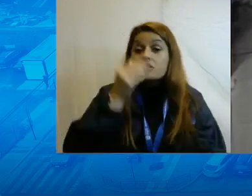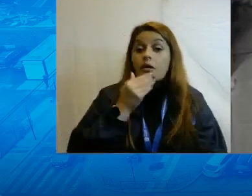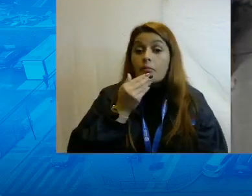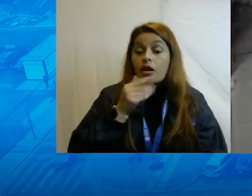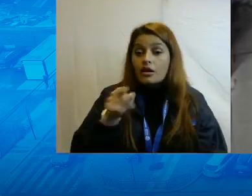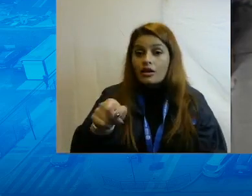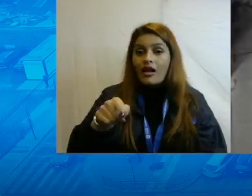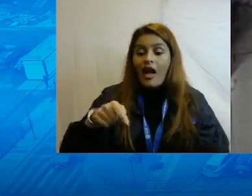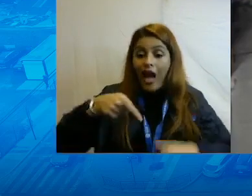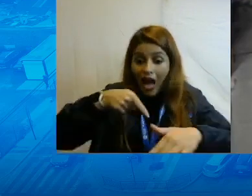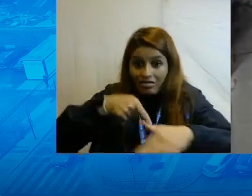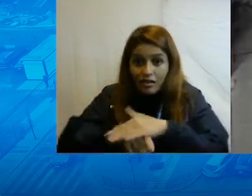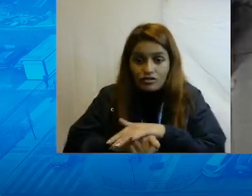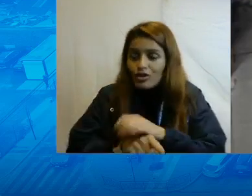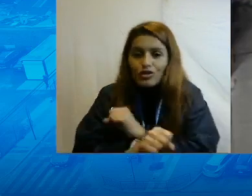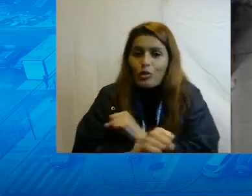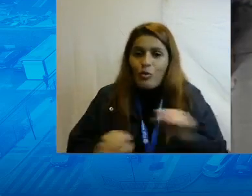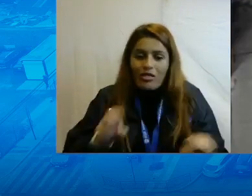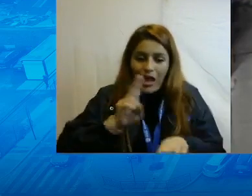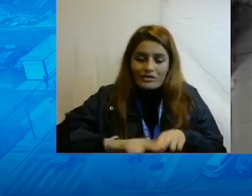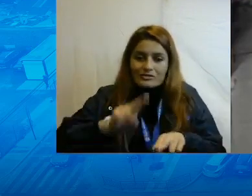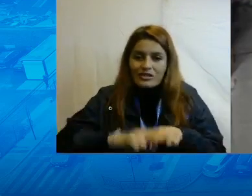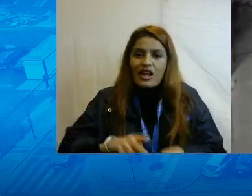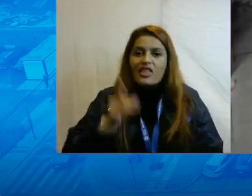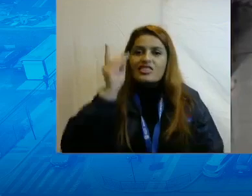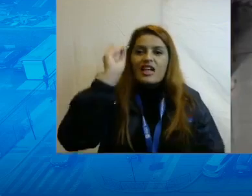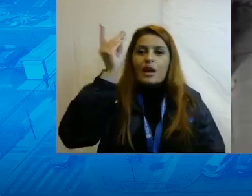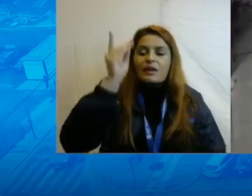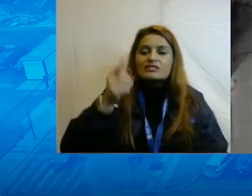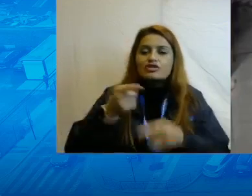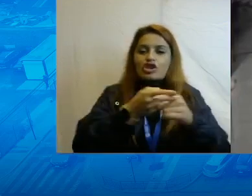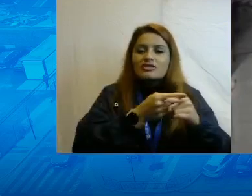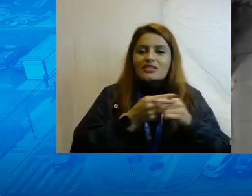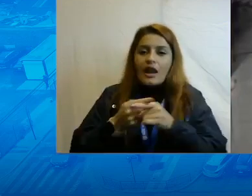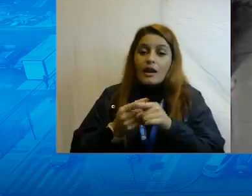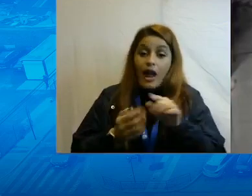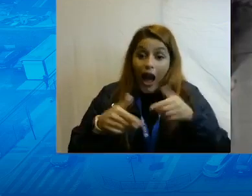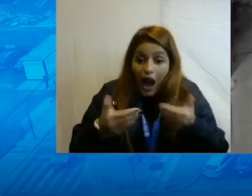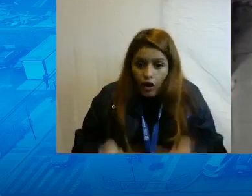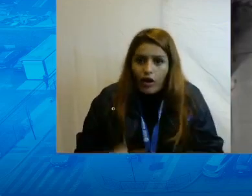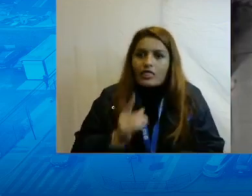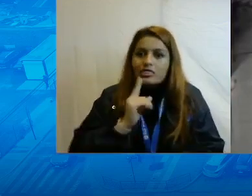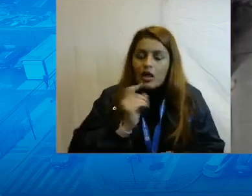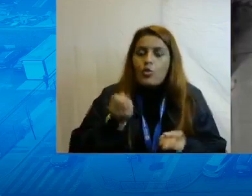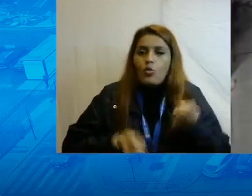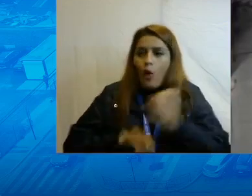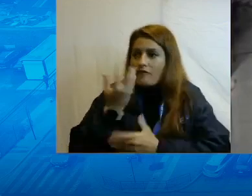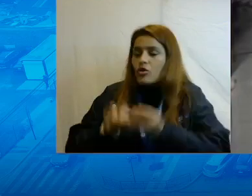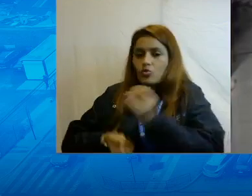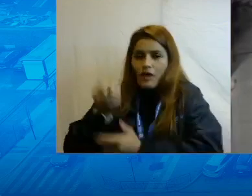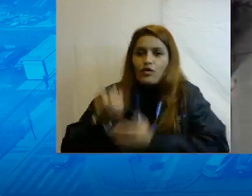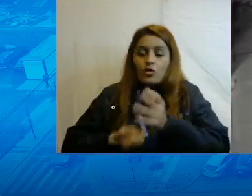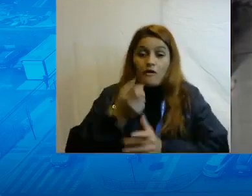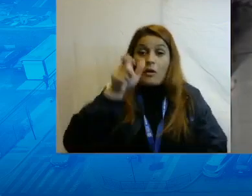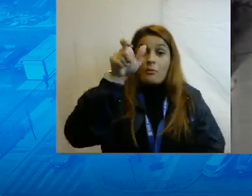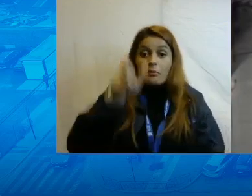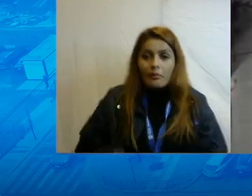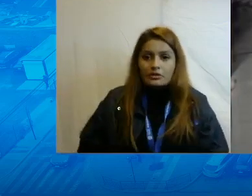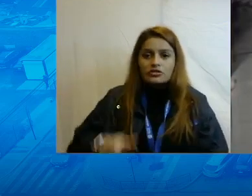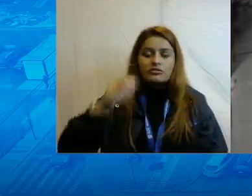instalaciones nuestras no están adaptadas para los casos sociales que ahora estamos tomando, que son personas con